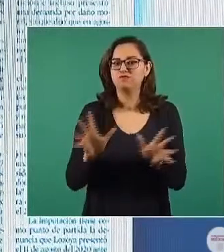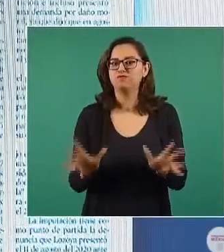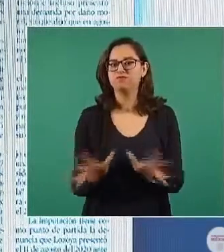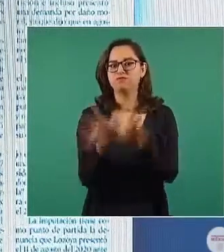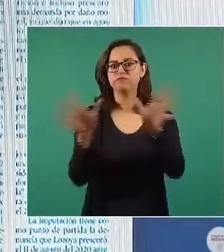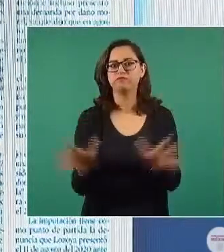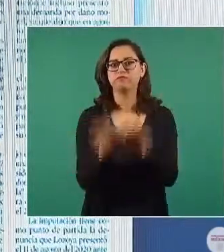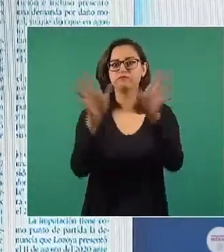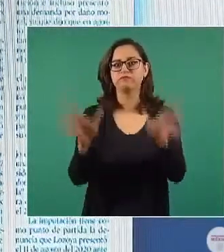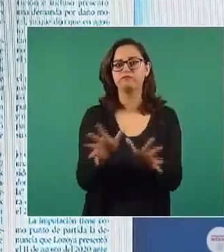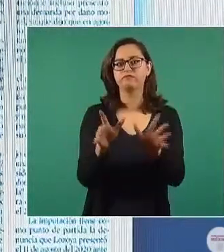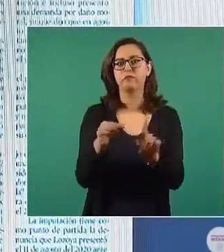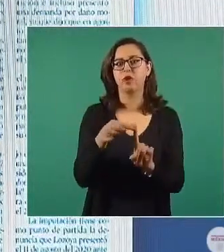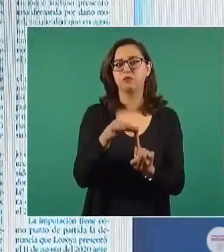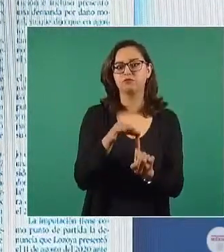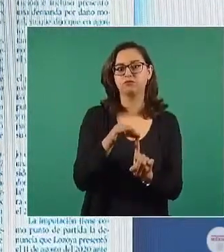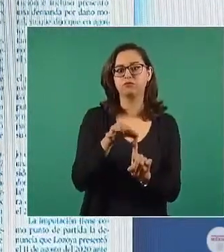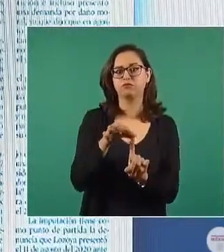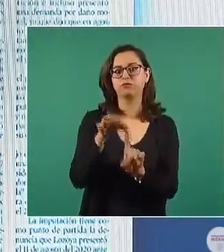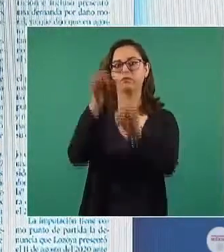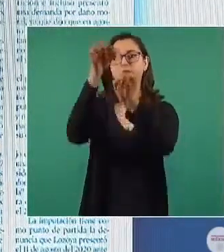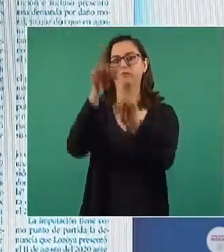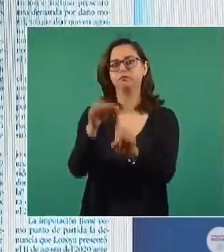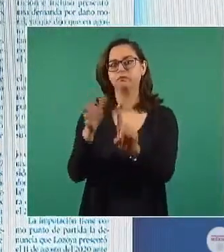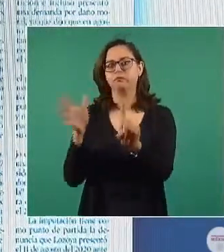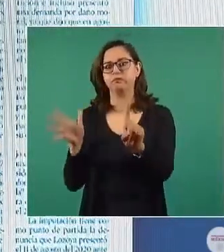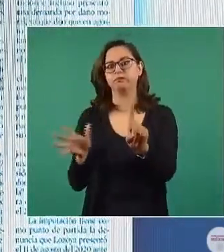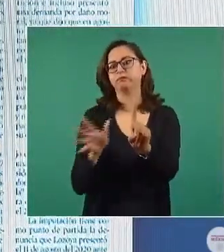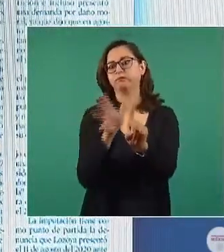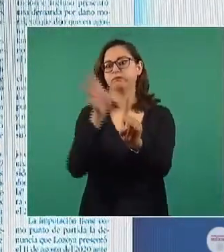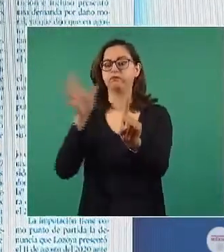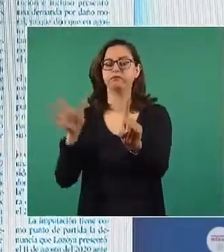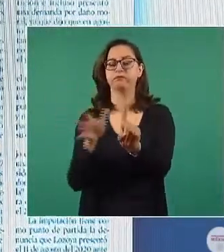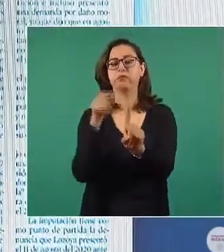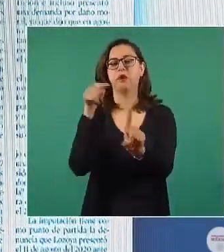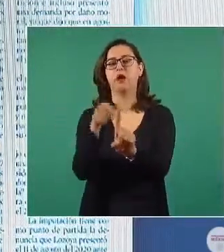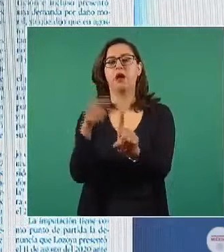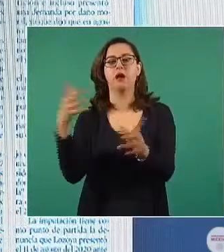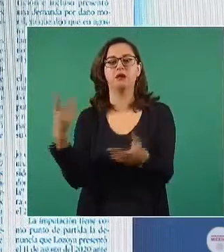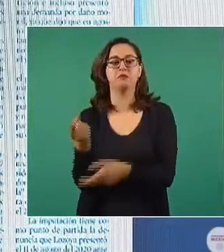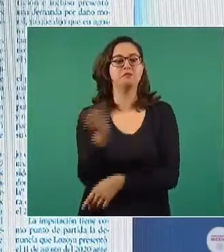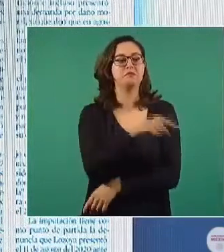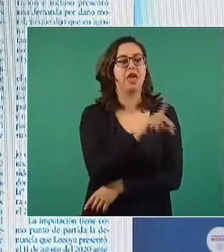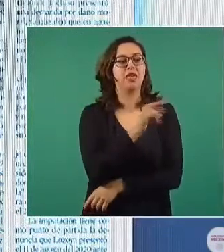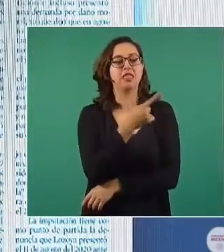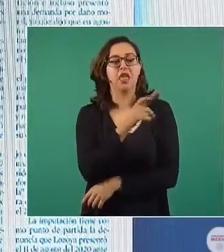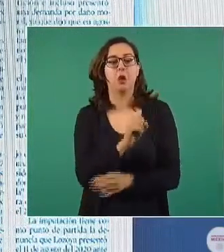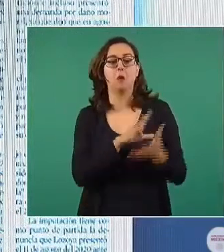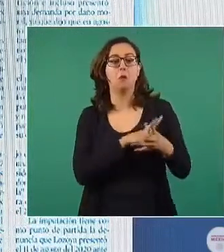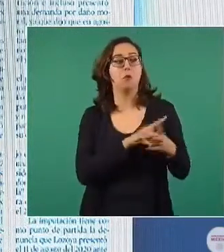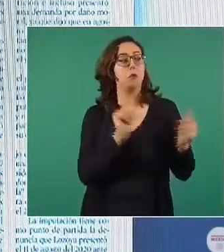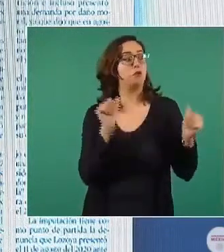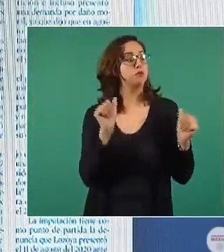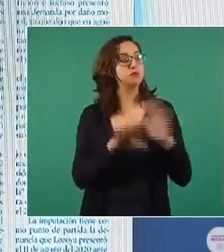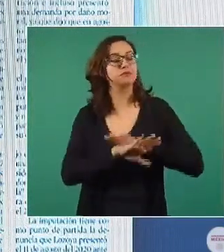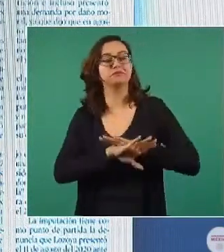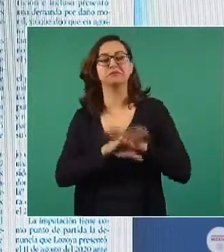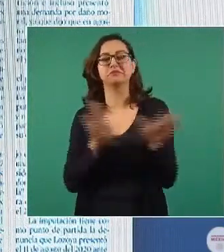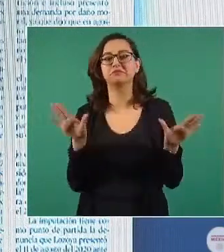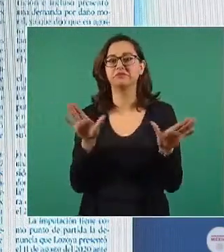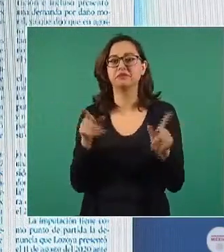En ese entonces se da a conocer de que Diego